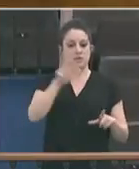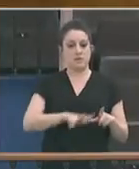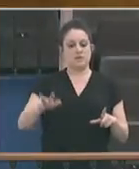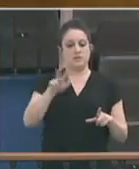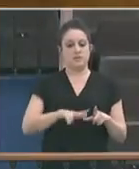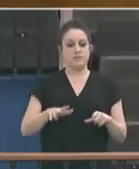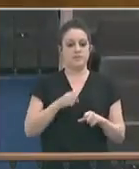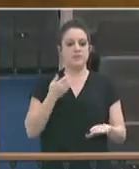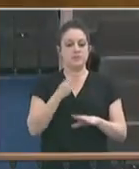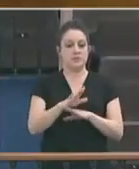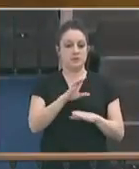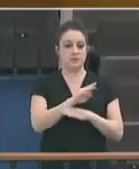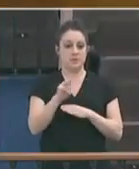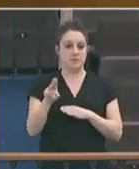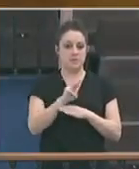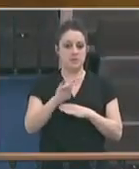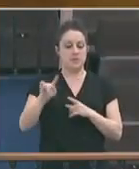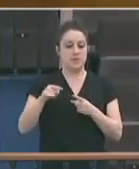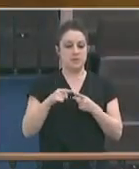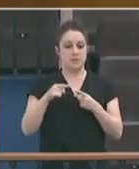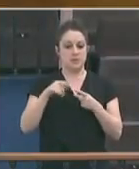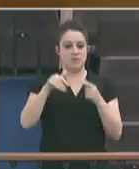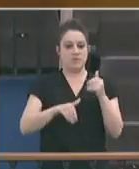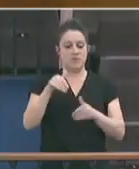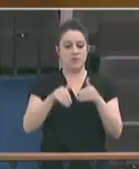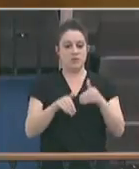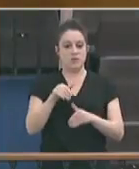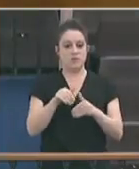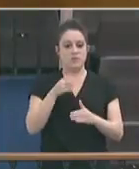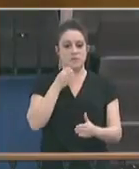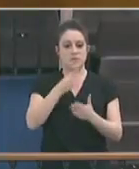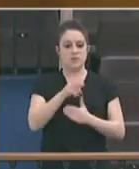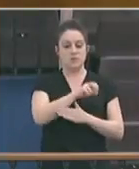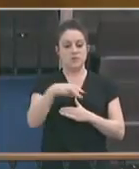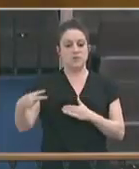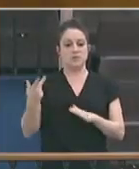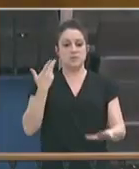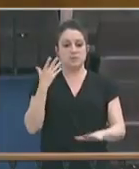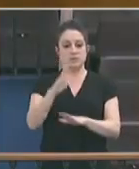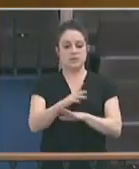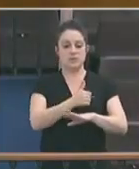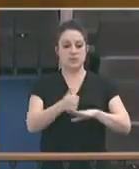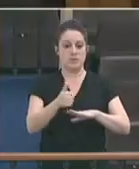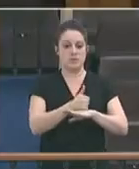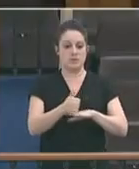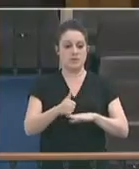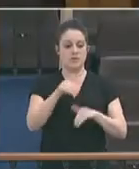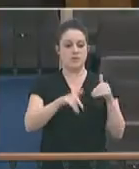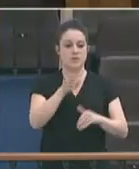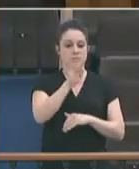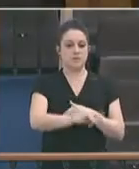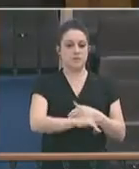Grupo Parlamentario Popular. En primer lugar, votaremos la propuesta de resolución presentada por el Grupo Parlamentario Ciudadanos. ¿Votos a